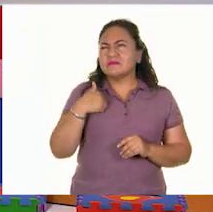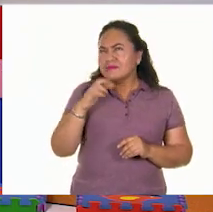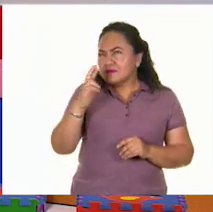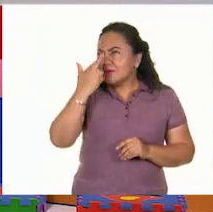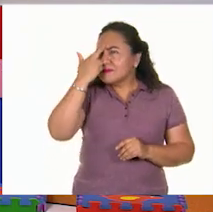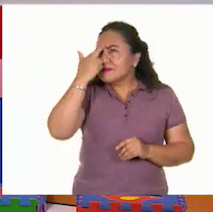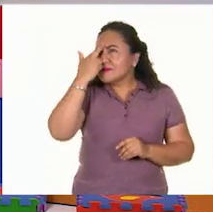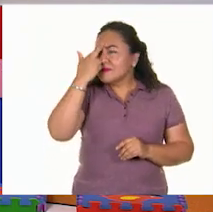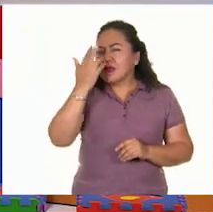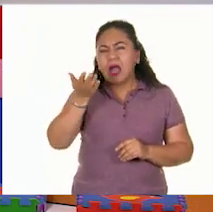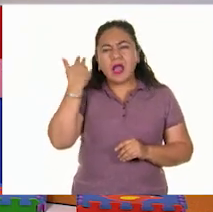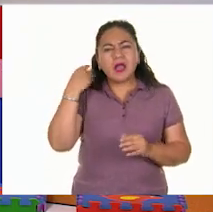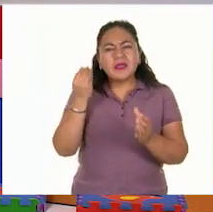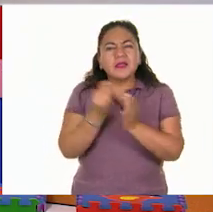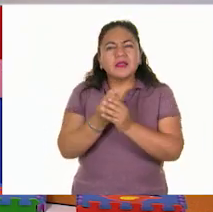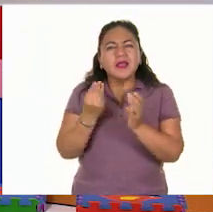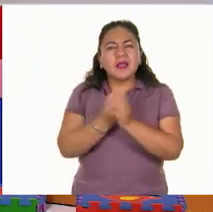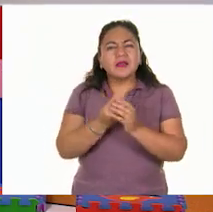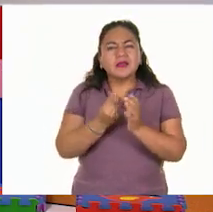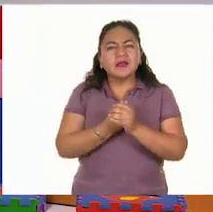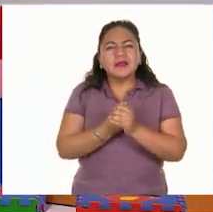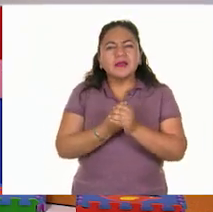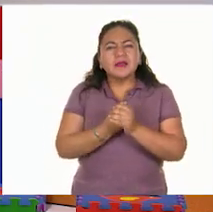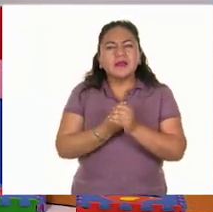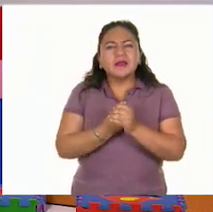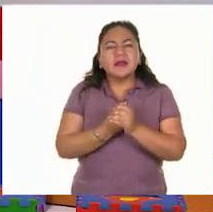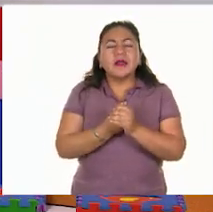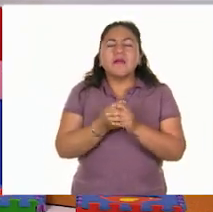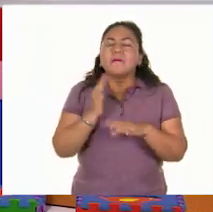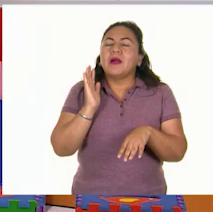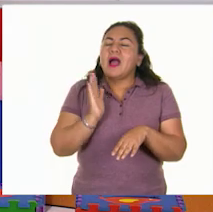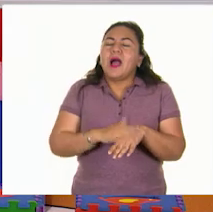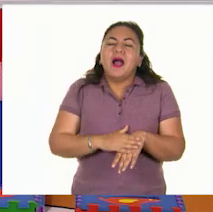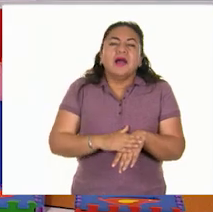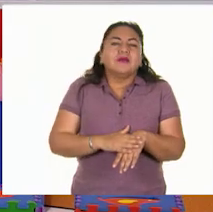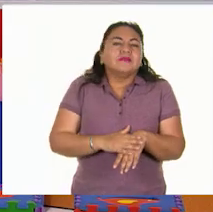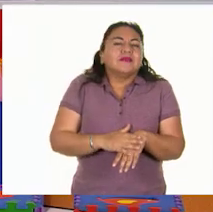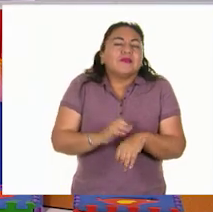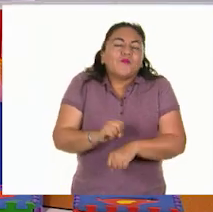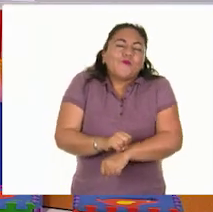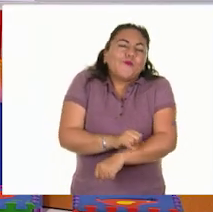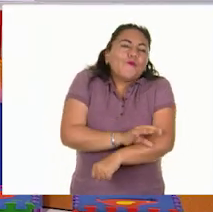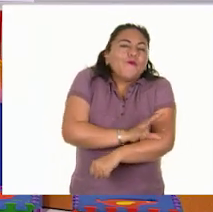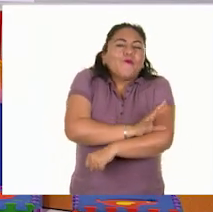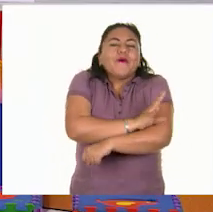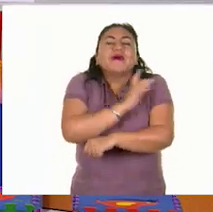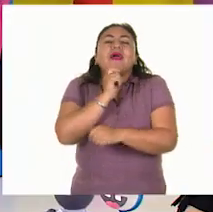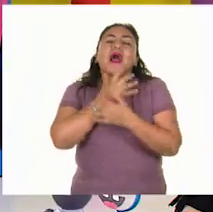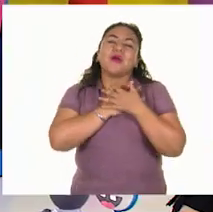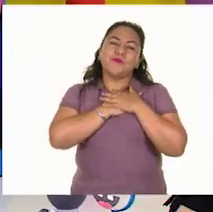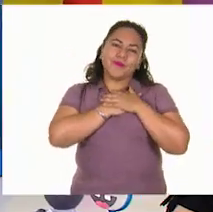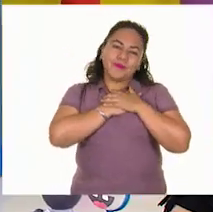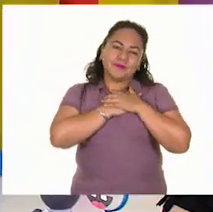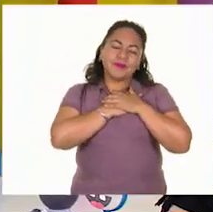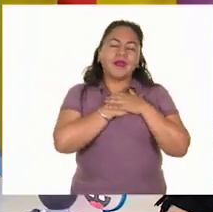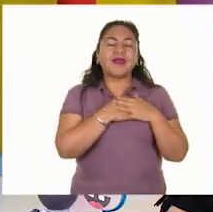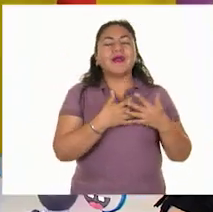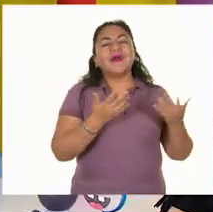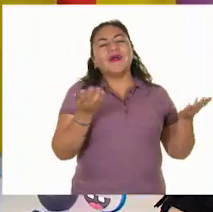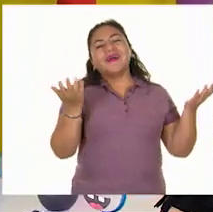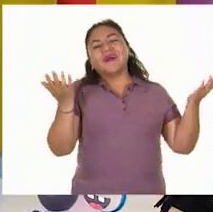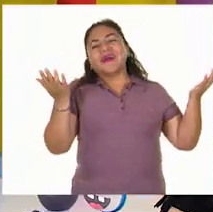mucho una clase que realmente me dio la más grande de las emociones, que es el amor. ¡Ay,